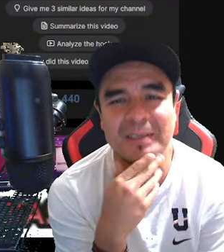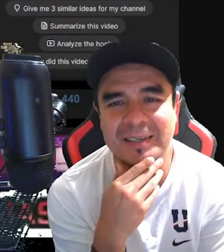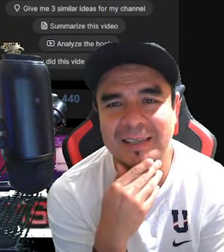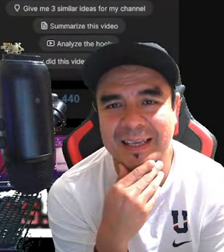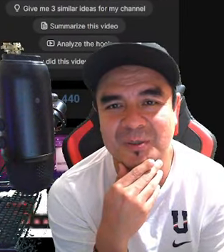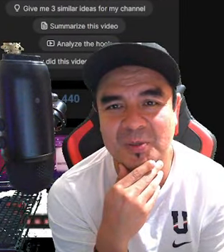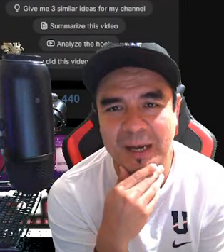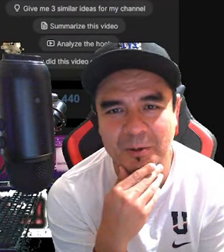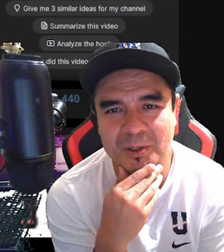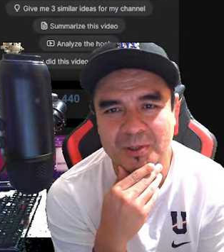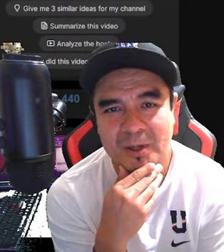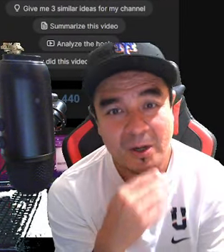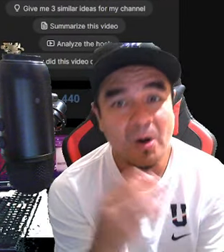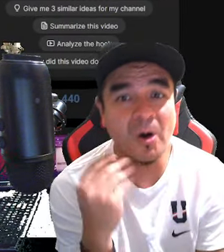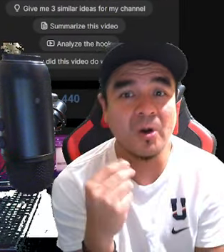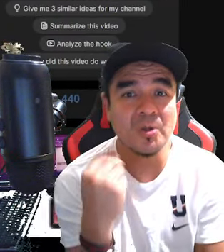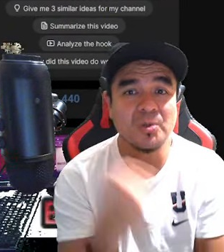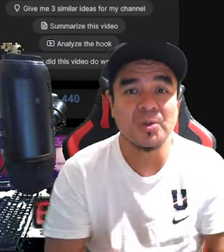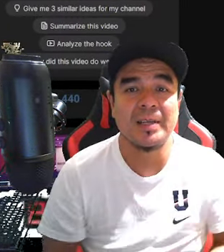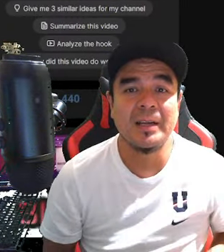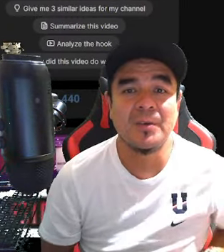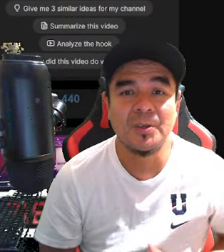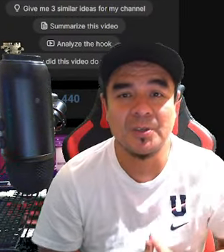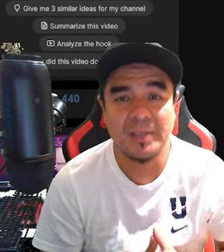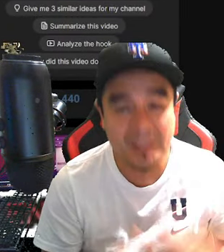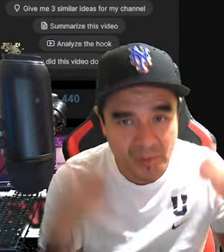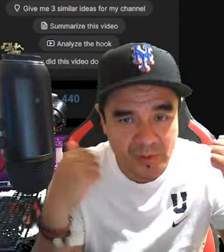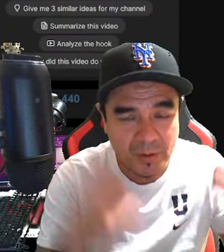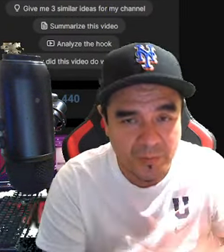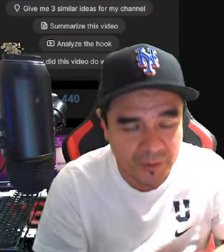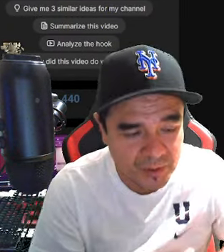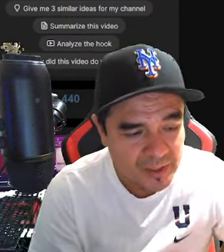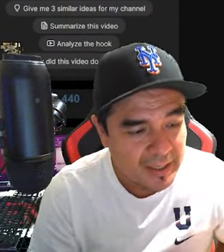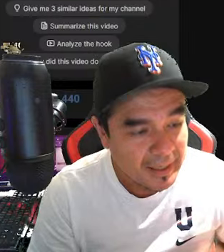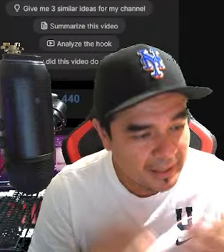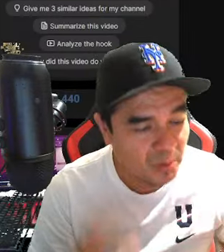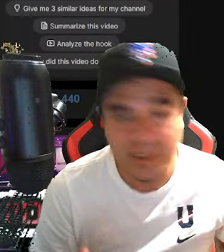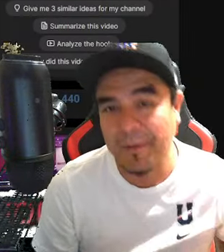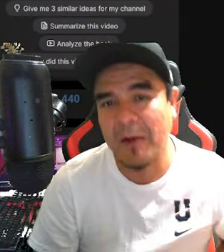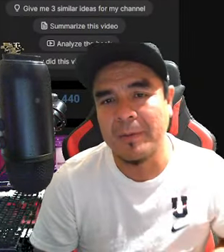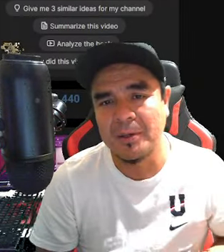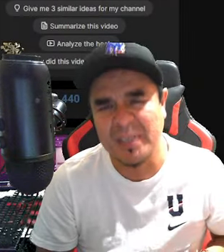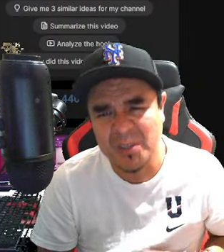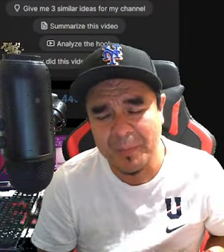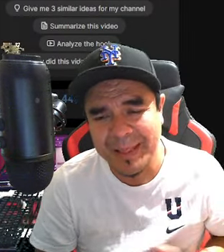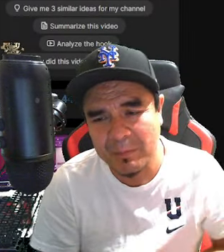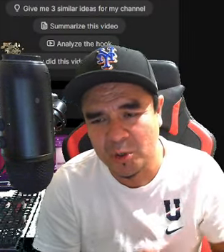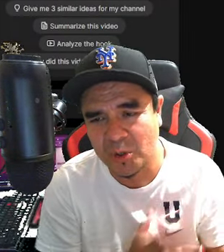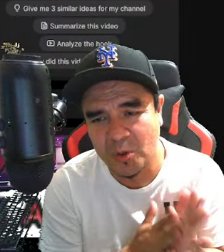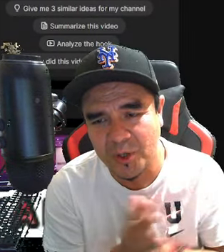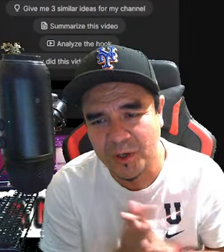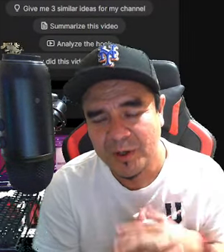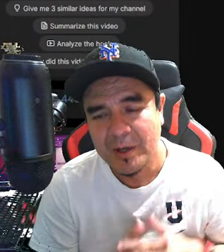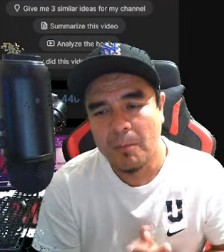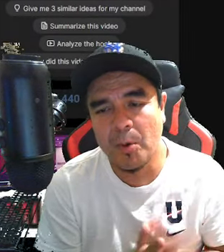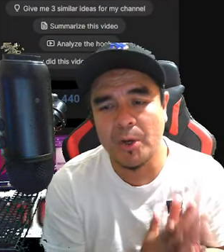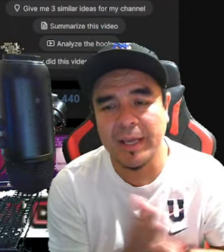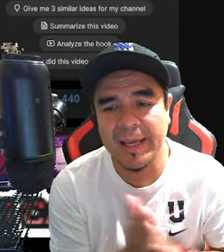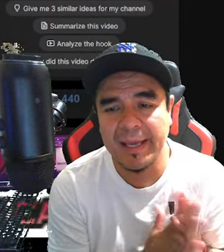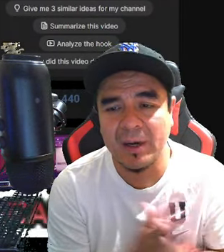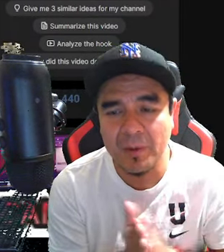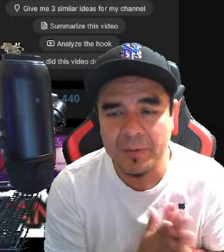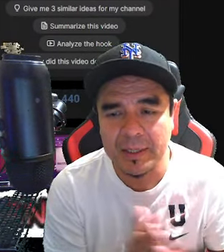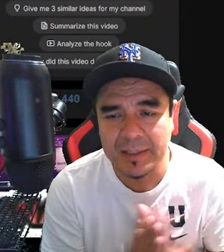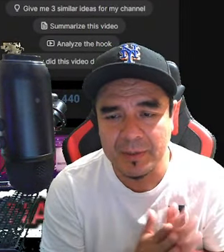luego a veces en sus autos o con sus teléfonos y sus audífonos en su trabajo, amigos. Y eso me da mucho orgullo